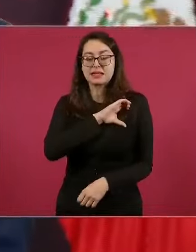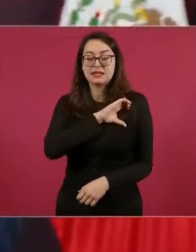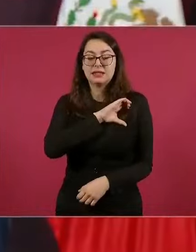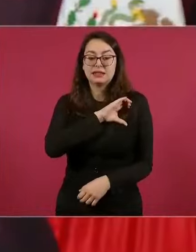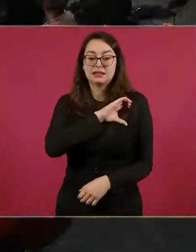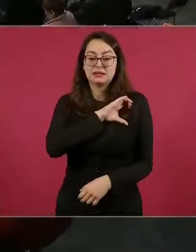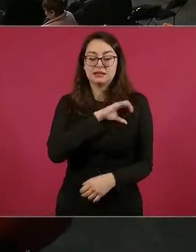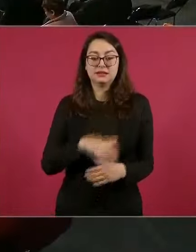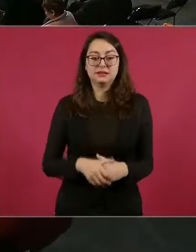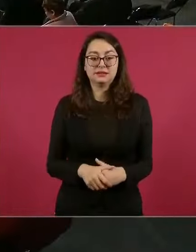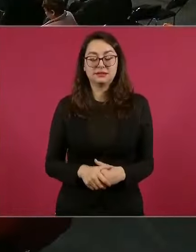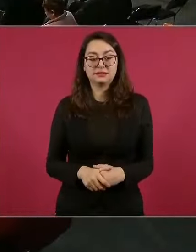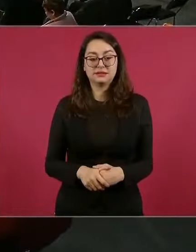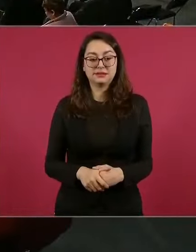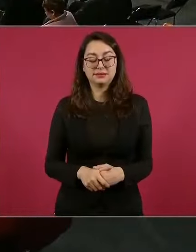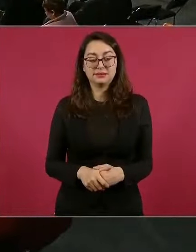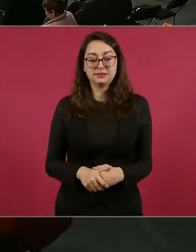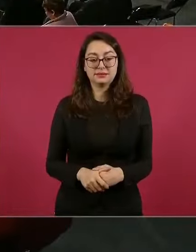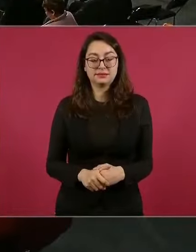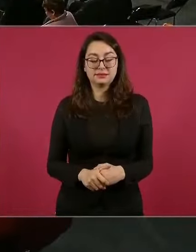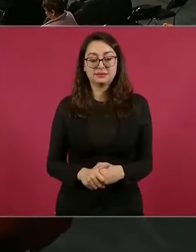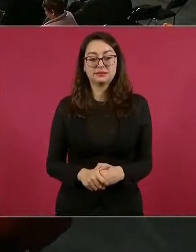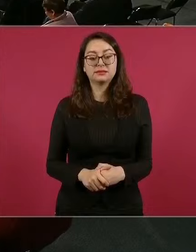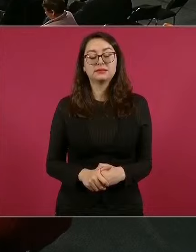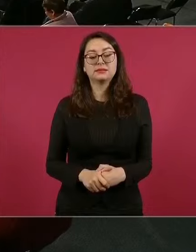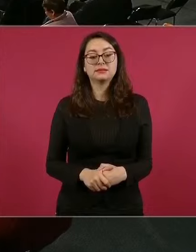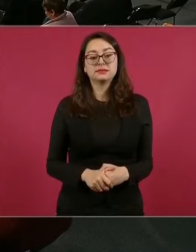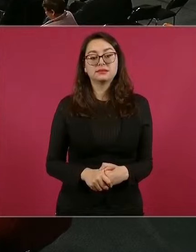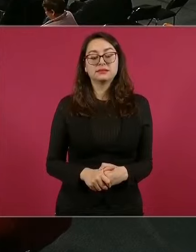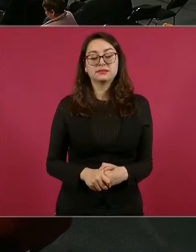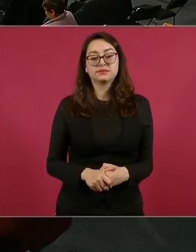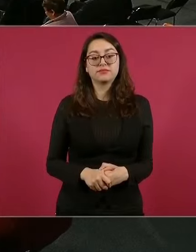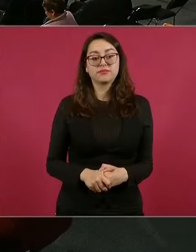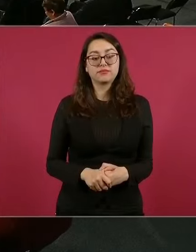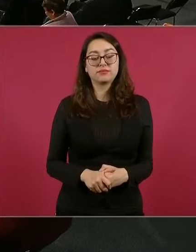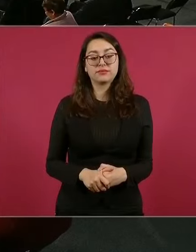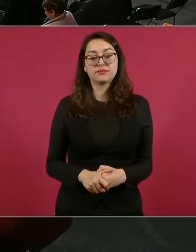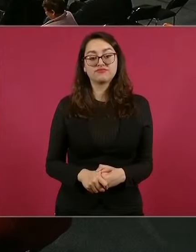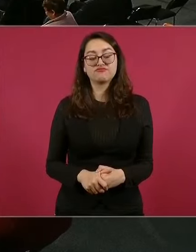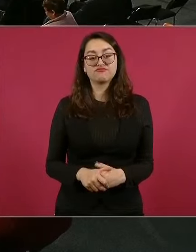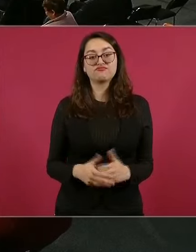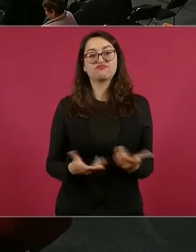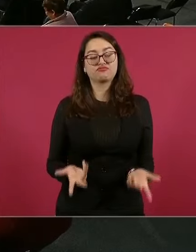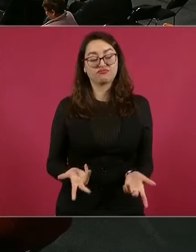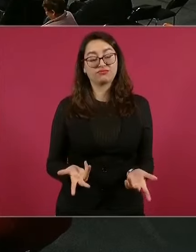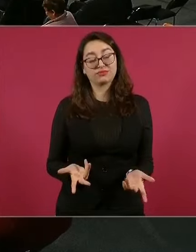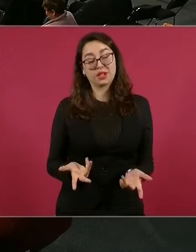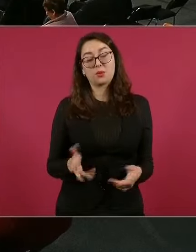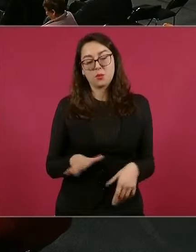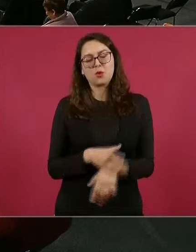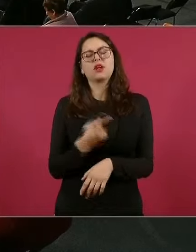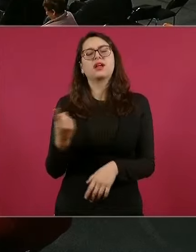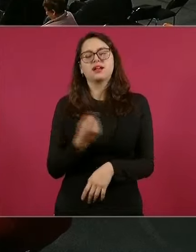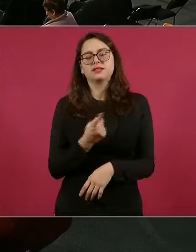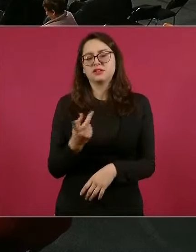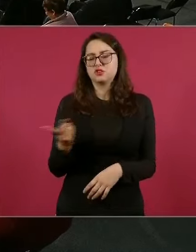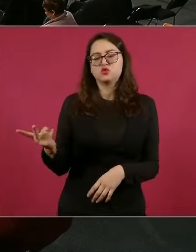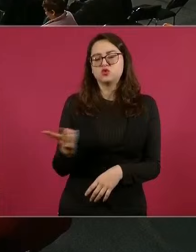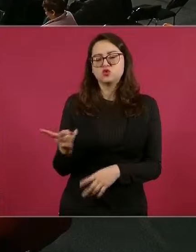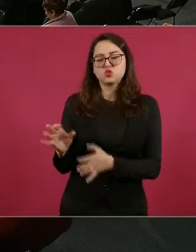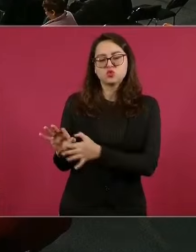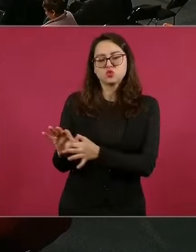figura indispensable para contener el aumento del flujo migratorio, que se ha convertido en uno de los temas más contenciosos. Es una de las principales preocupaciones.